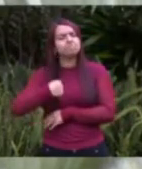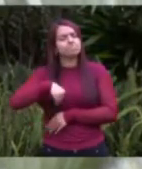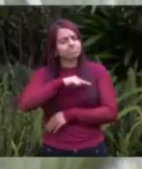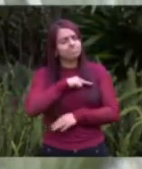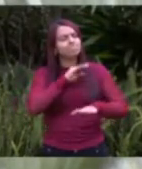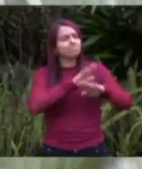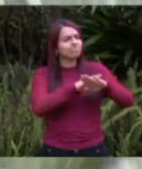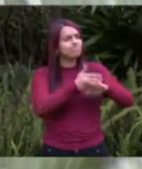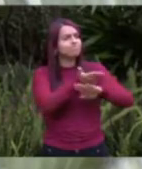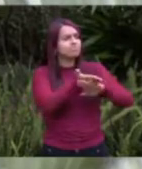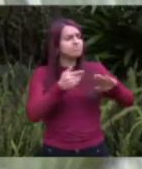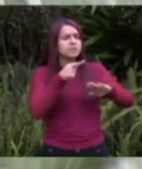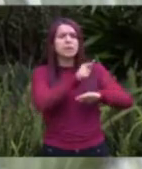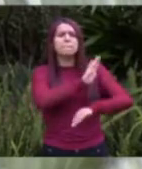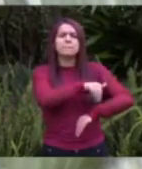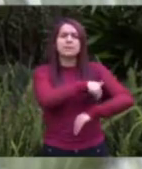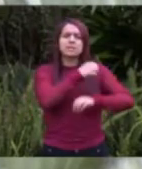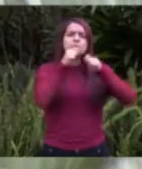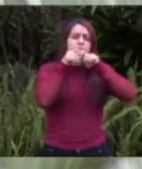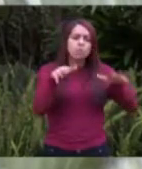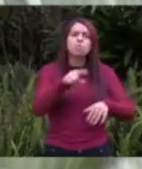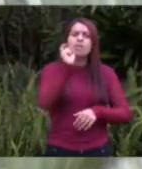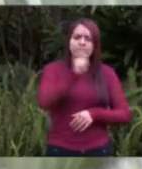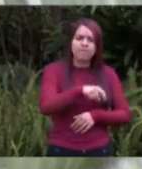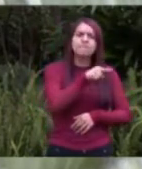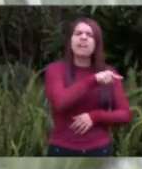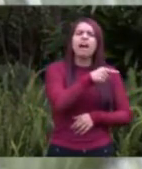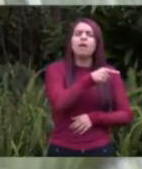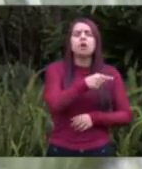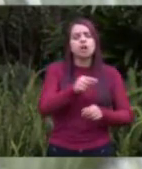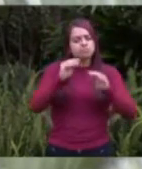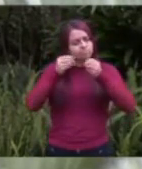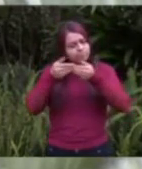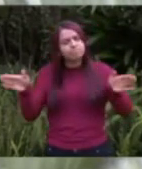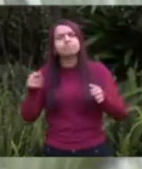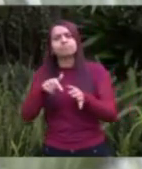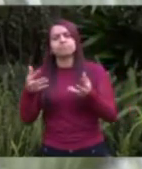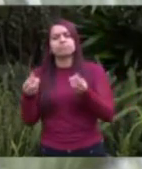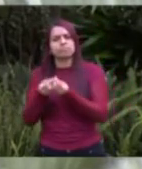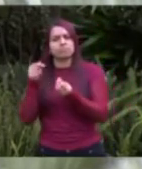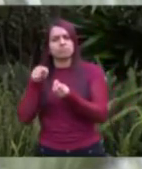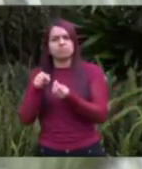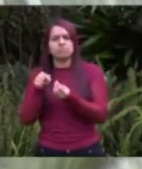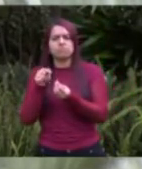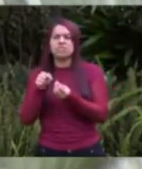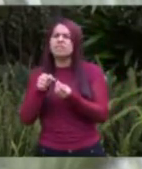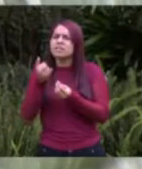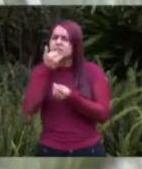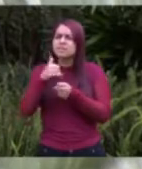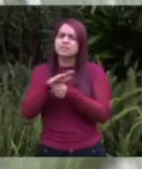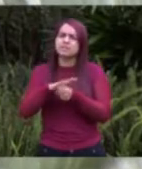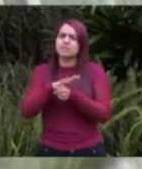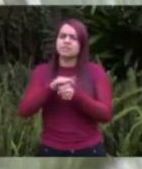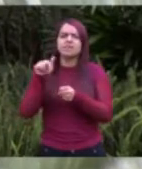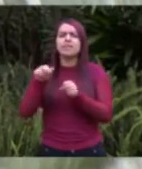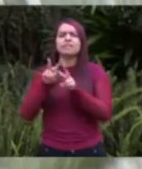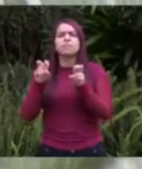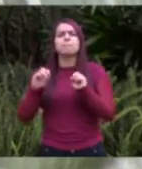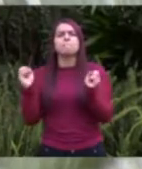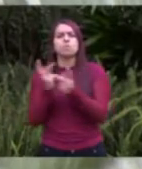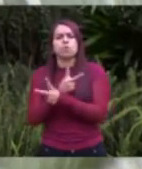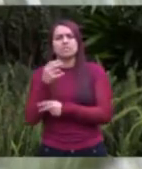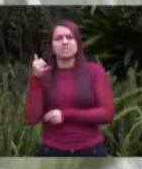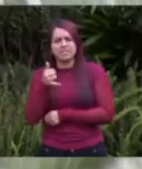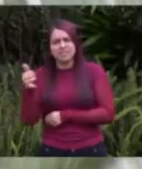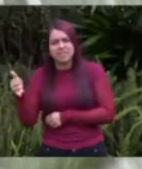como Ministerio Público la apertura de un macrocaso. Esa apertura de un macrocaso de violencia sexual creo